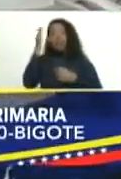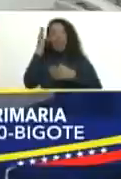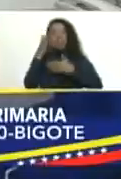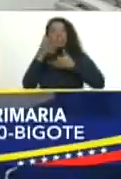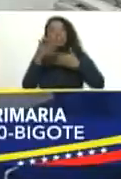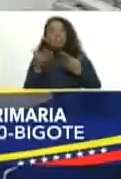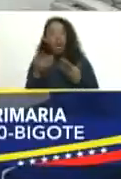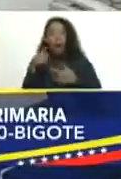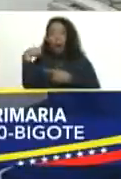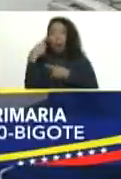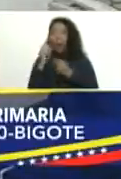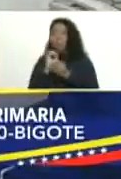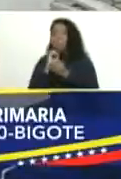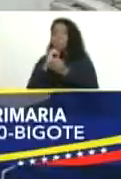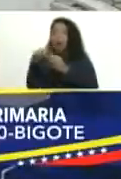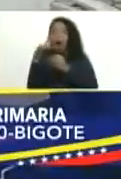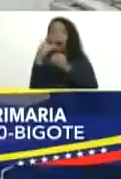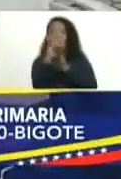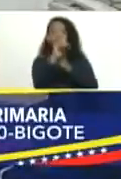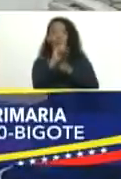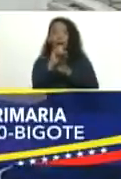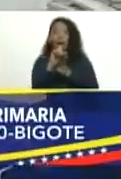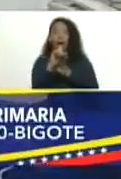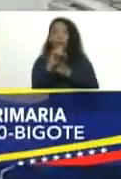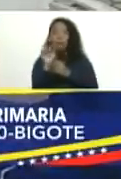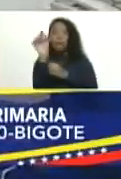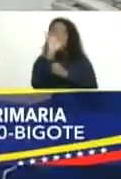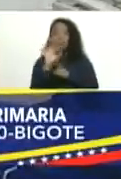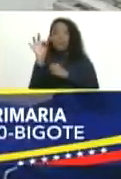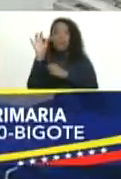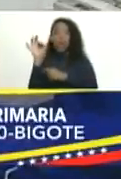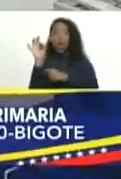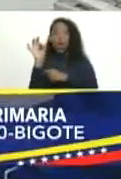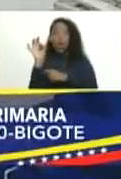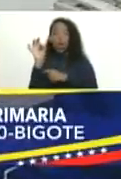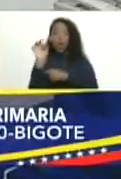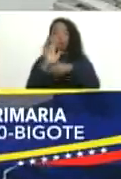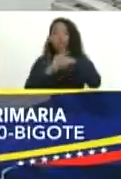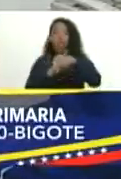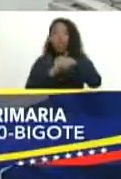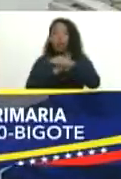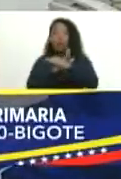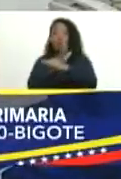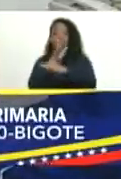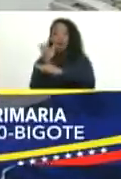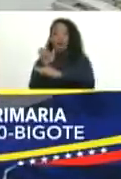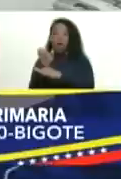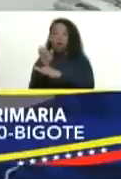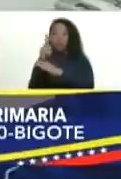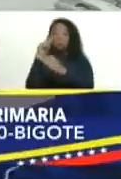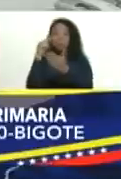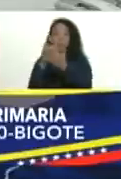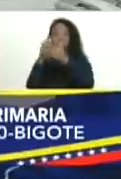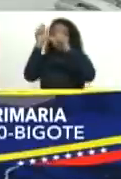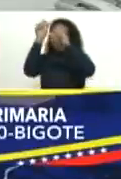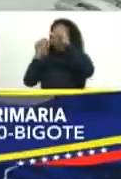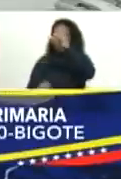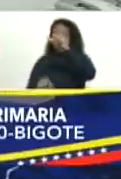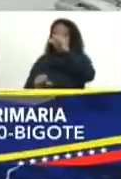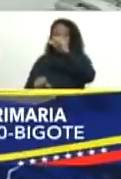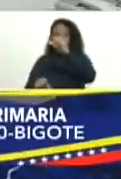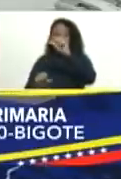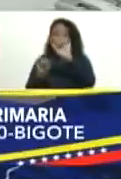tipo de ambulancia mandarle al caso específico, la doctora refiere, una vez que se verifica, cuando el